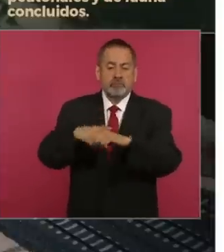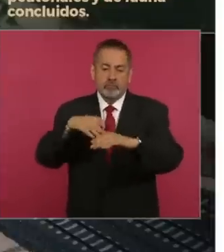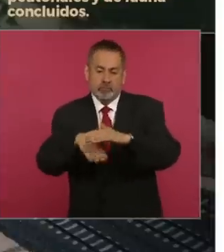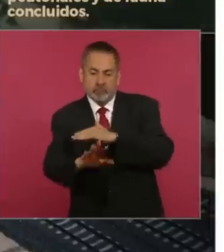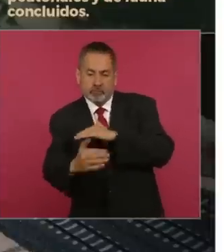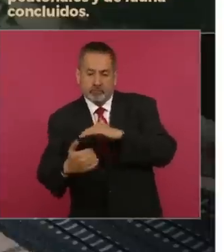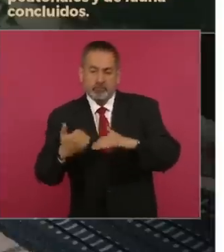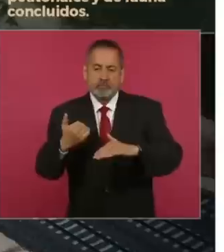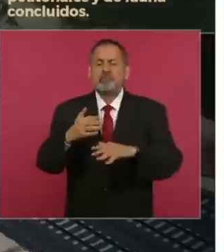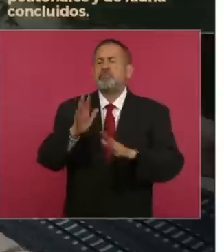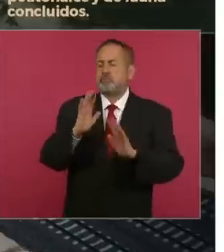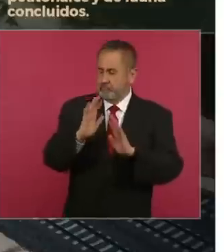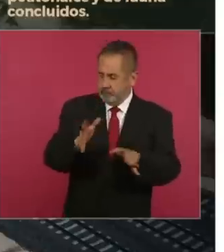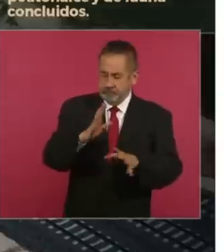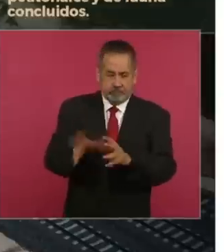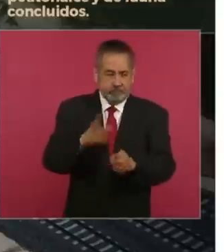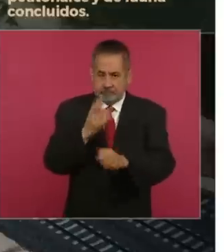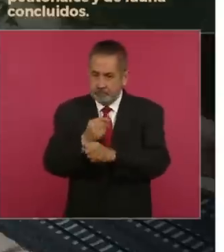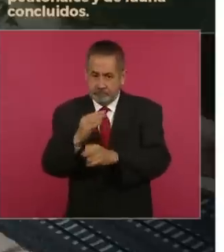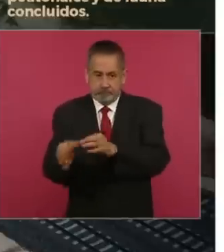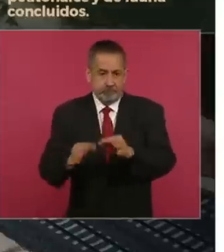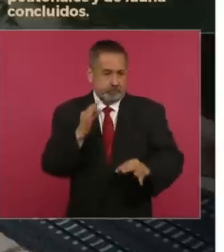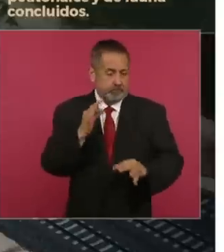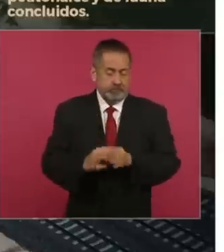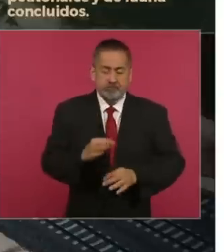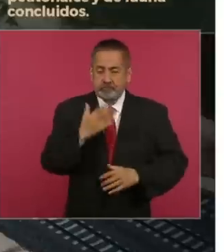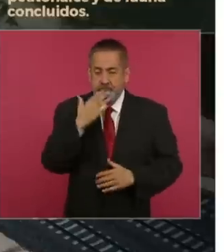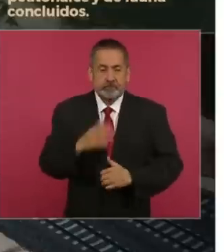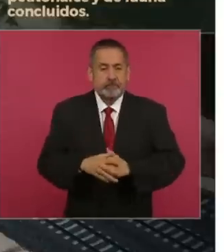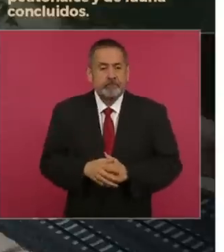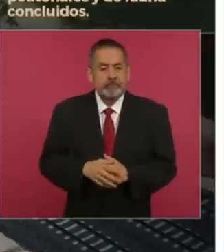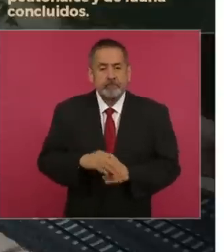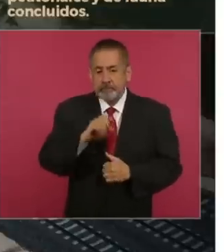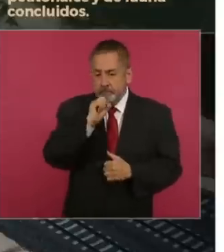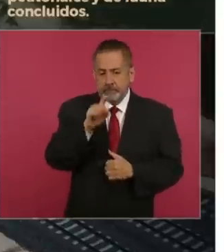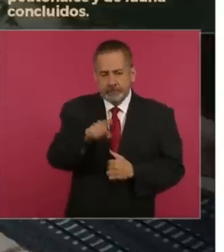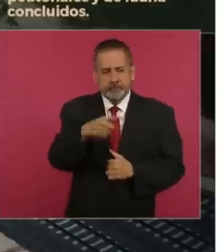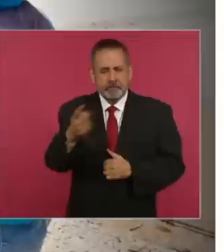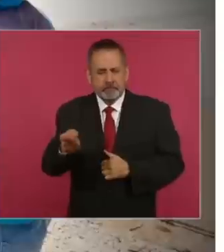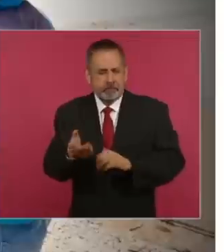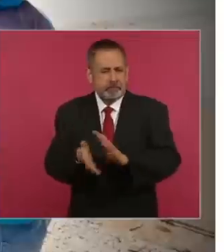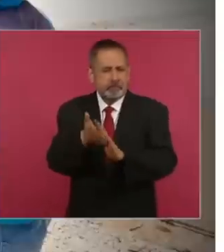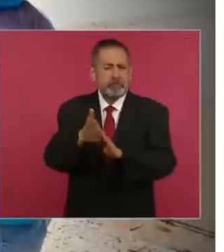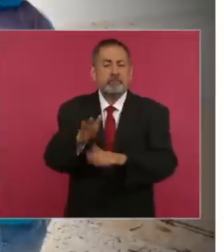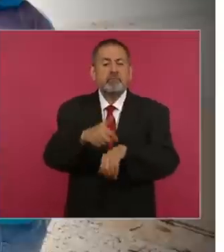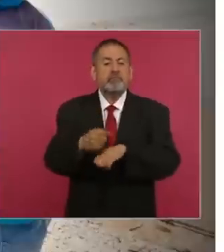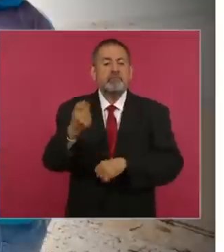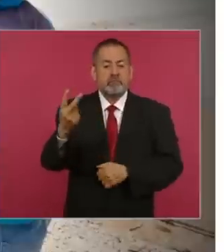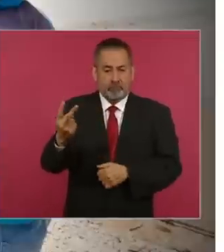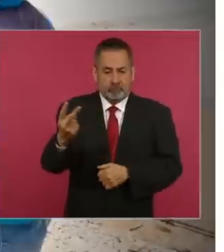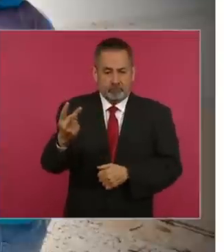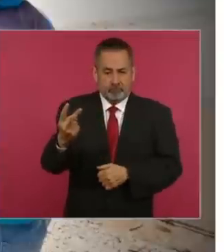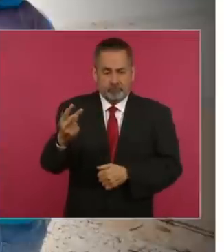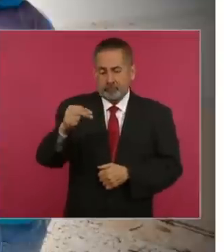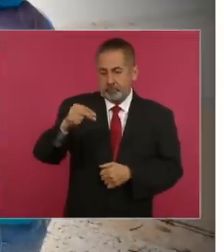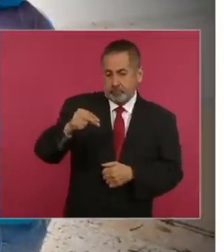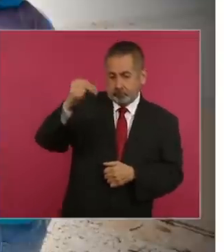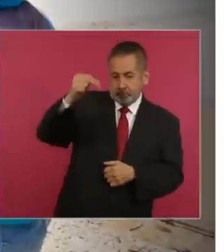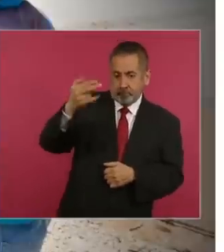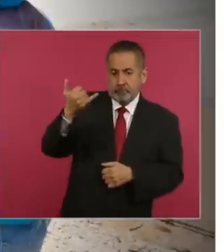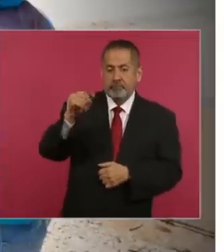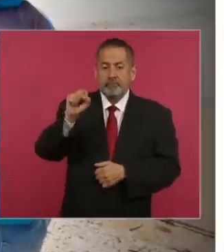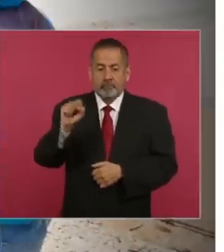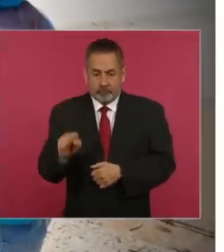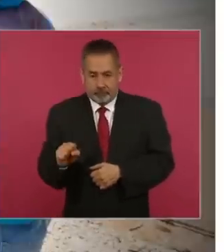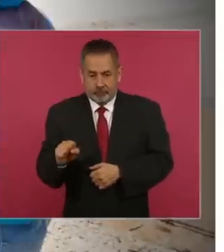terminados En la siguiente por favor, ahí observamos el avance de las obras complementarias del tramo 2, tanto el tramo norte como el tramo